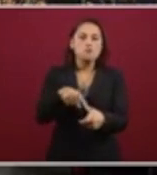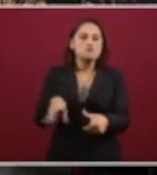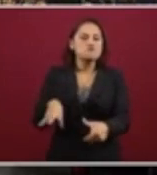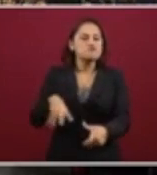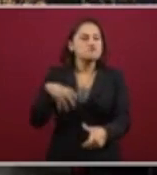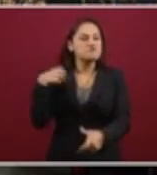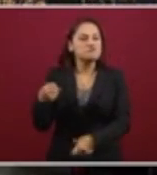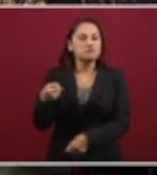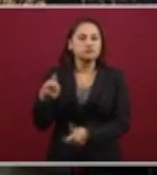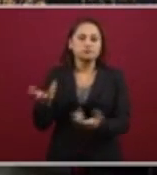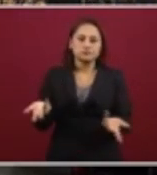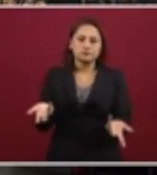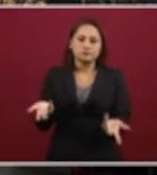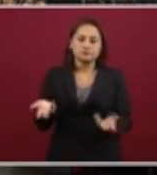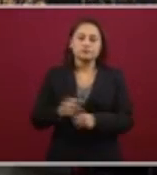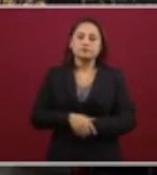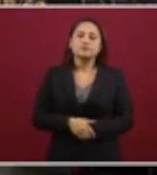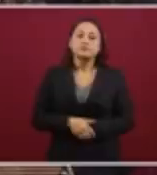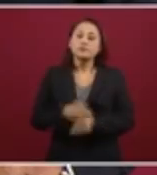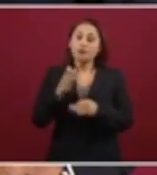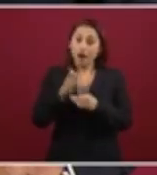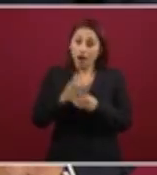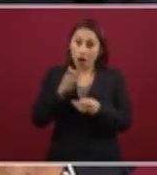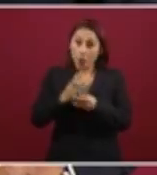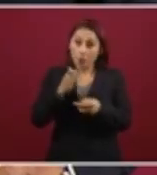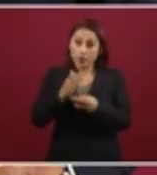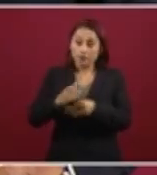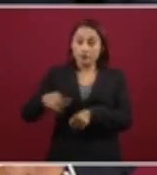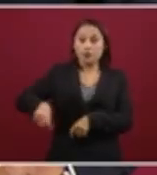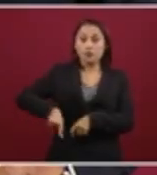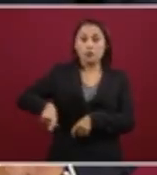pueblo y en especial de los más humildes.